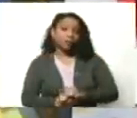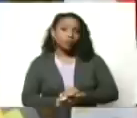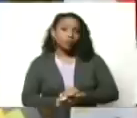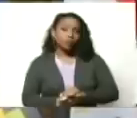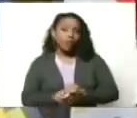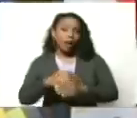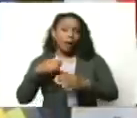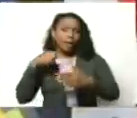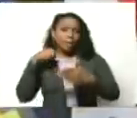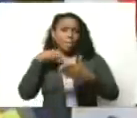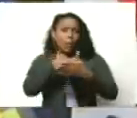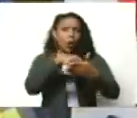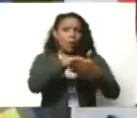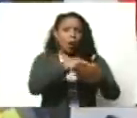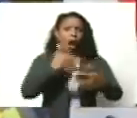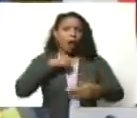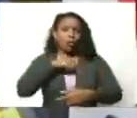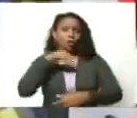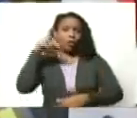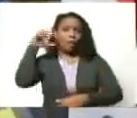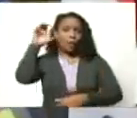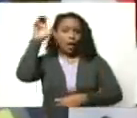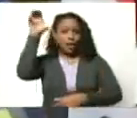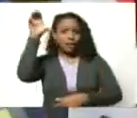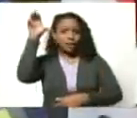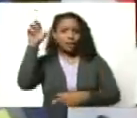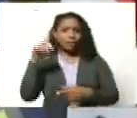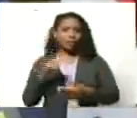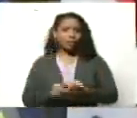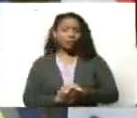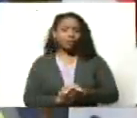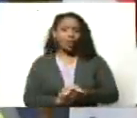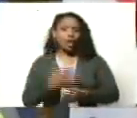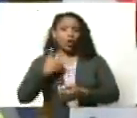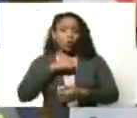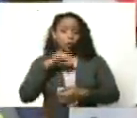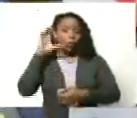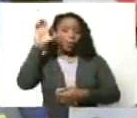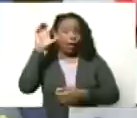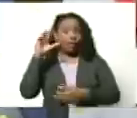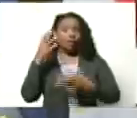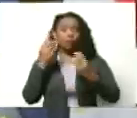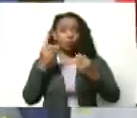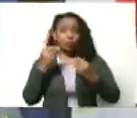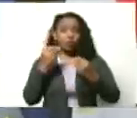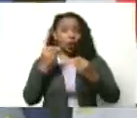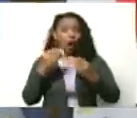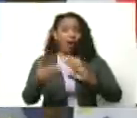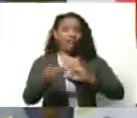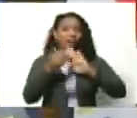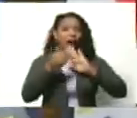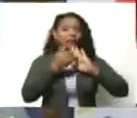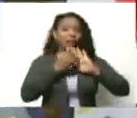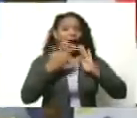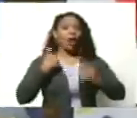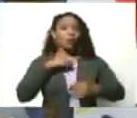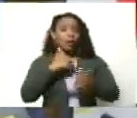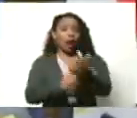abatido a nuestra región, particularmente ha abatido a nuestro país. También a Colombia, nuestra hermana